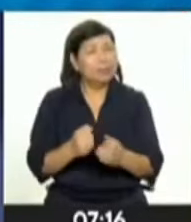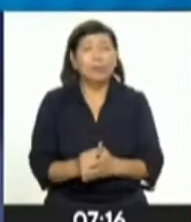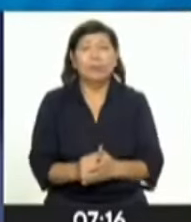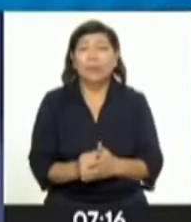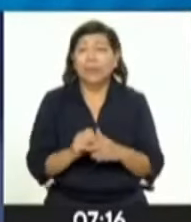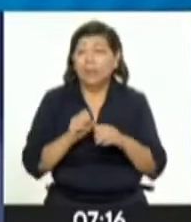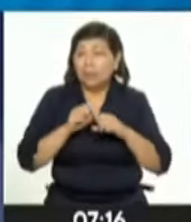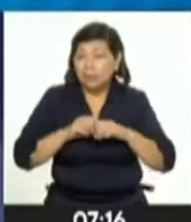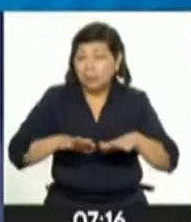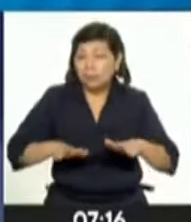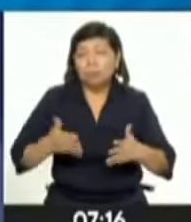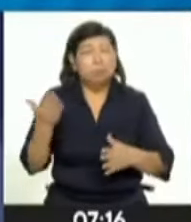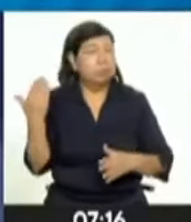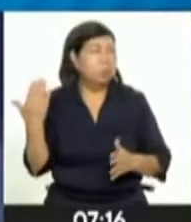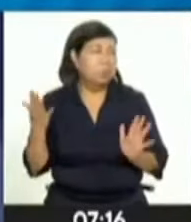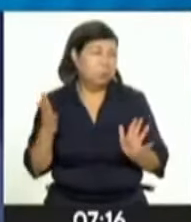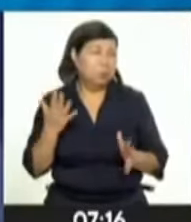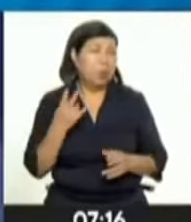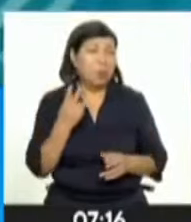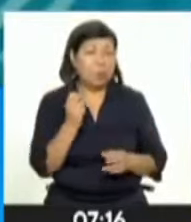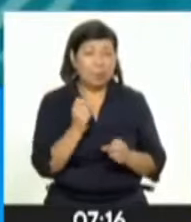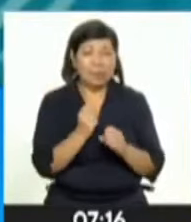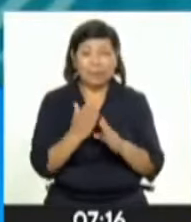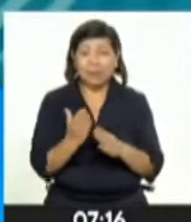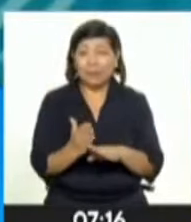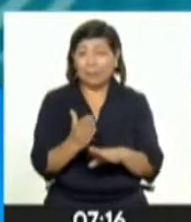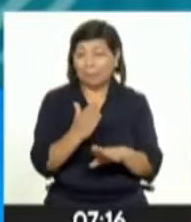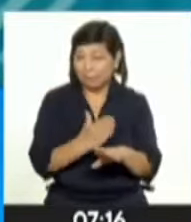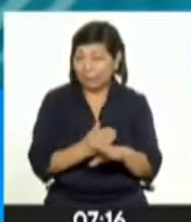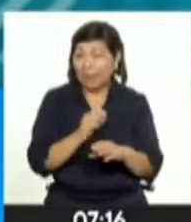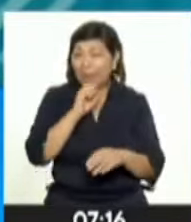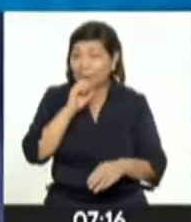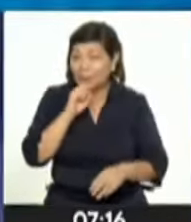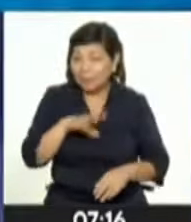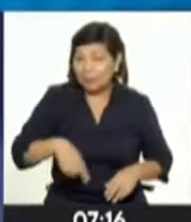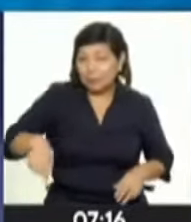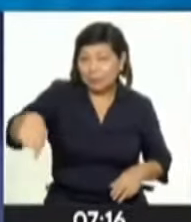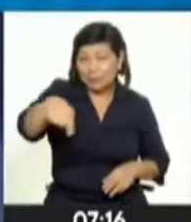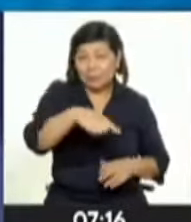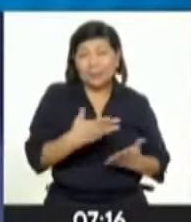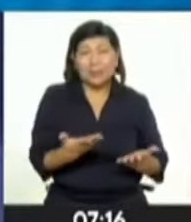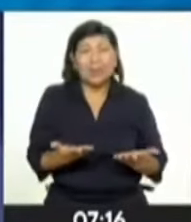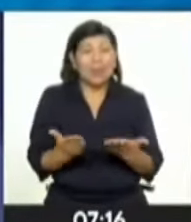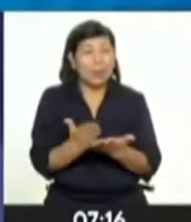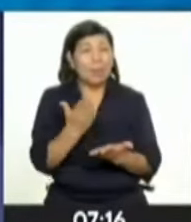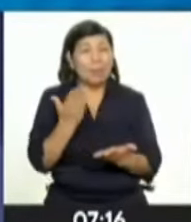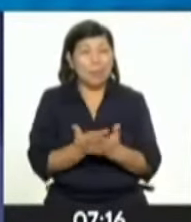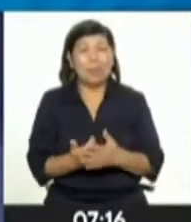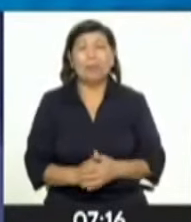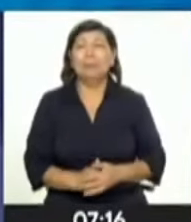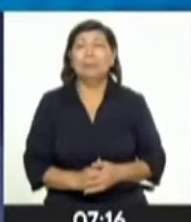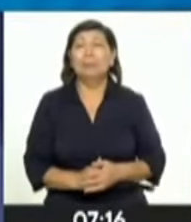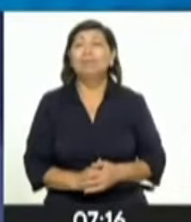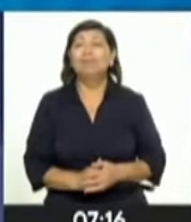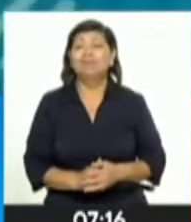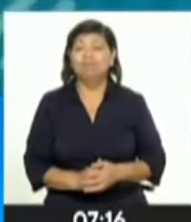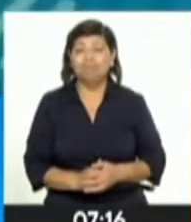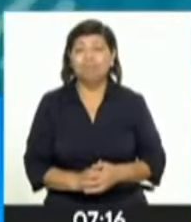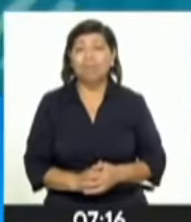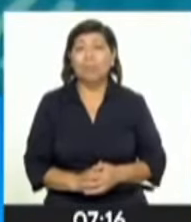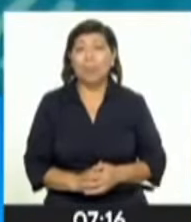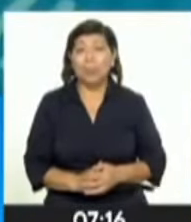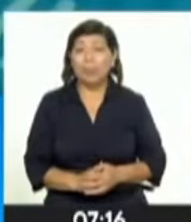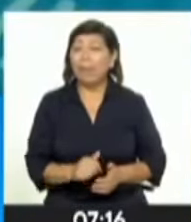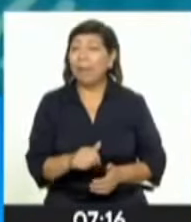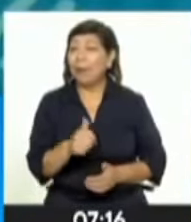la campaña hará unos 20 días, para justamente evitar este tipo de situaciones. Ahora,